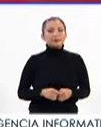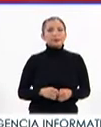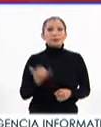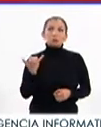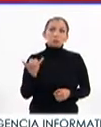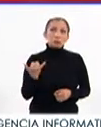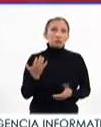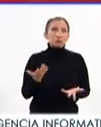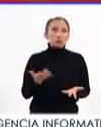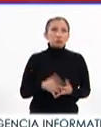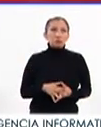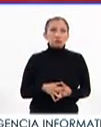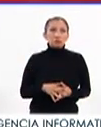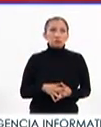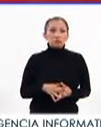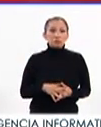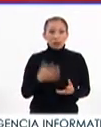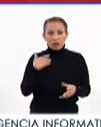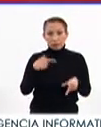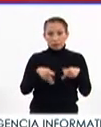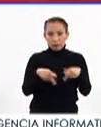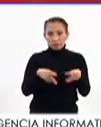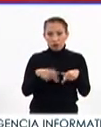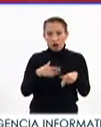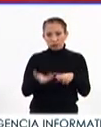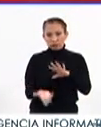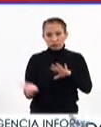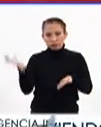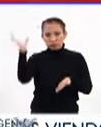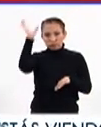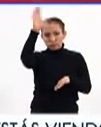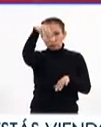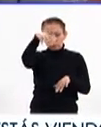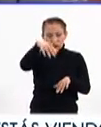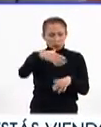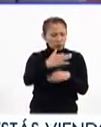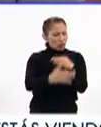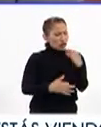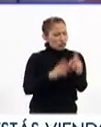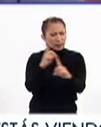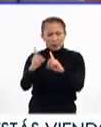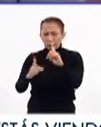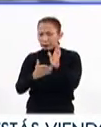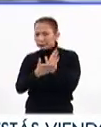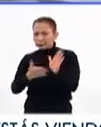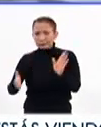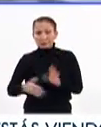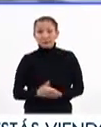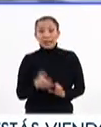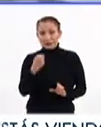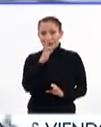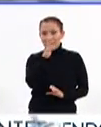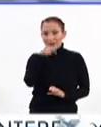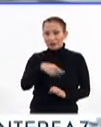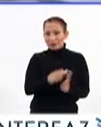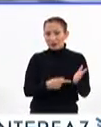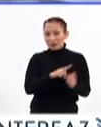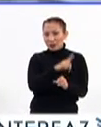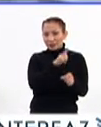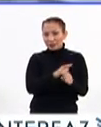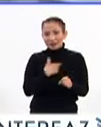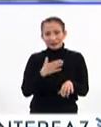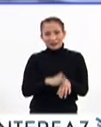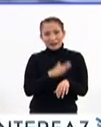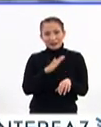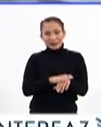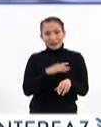Y también el fútbol y el básquetbol y todos los deportes. Es el reporte desde Palacio Nacional.